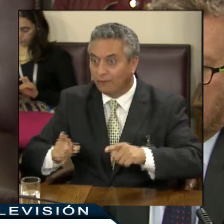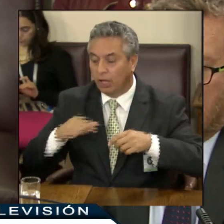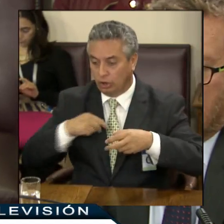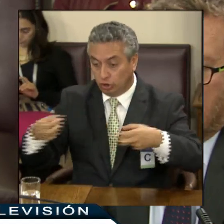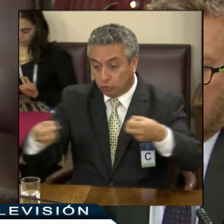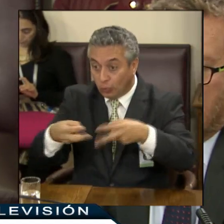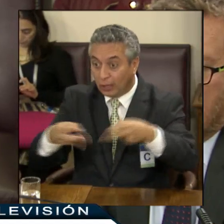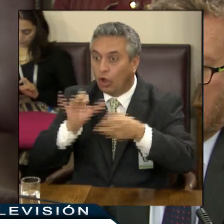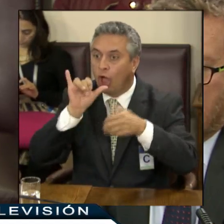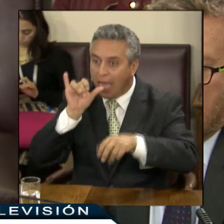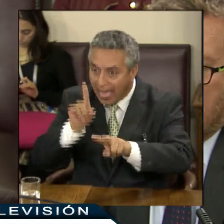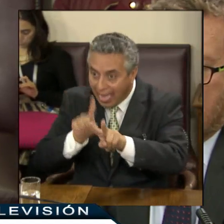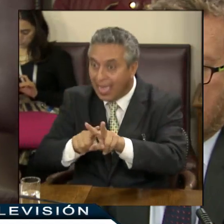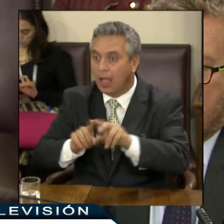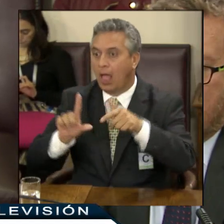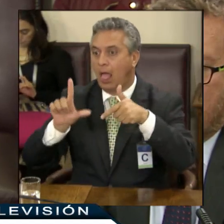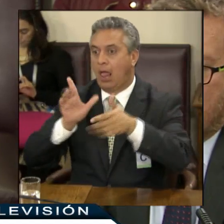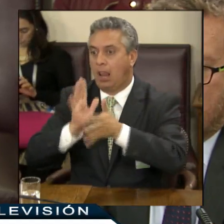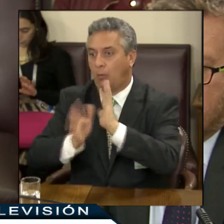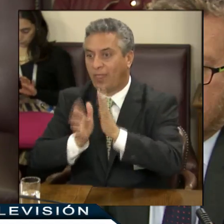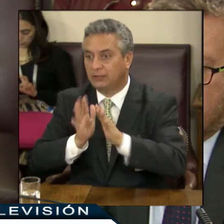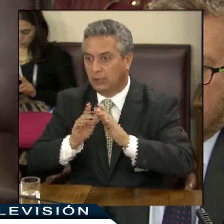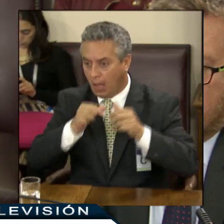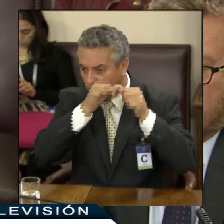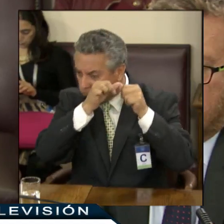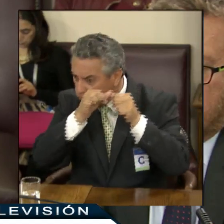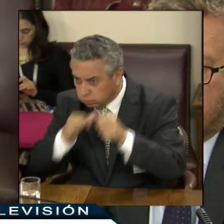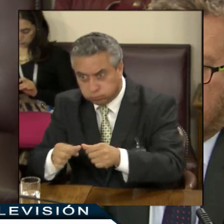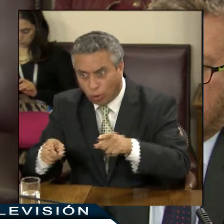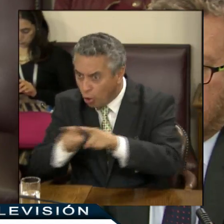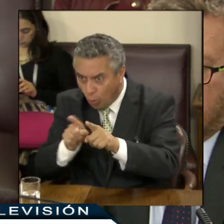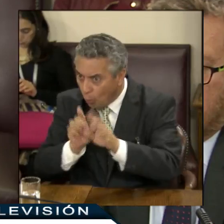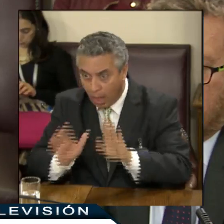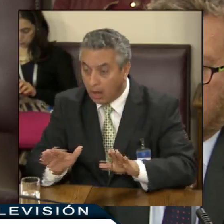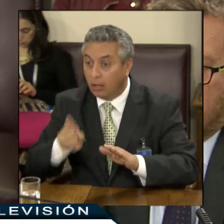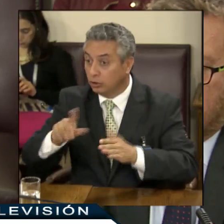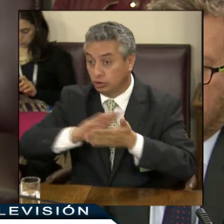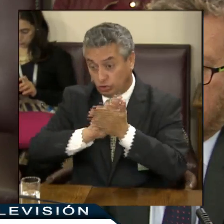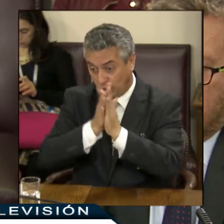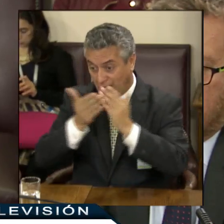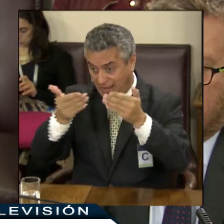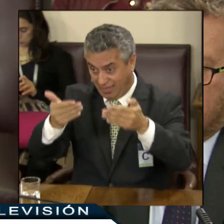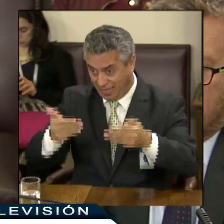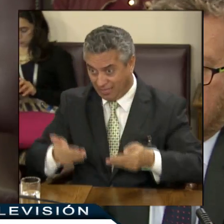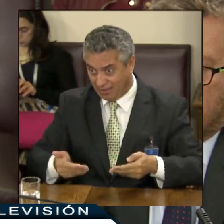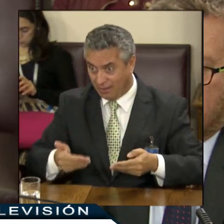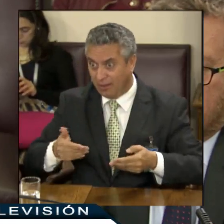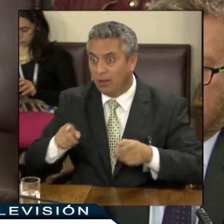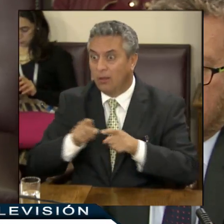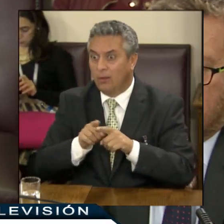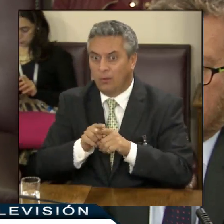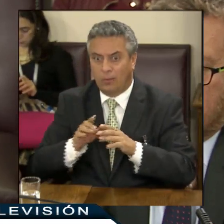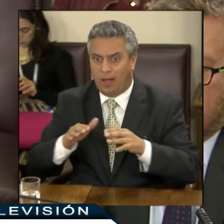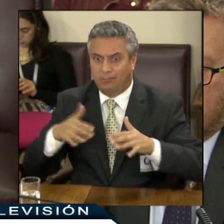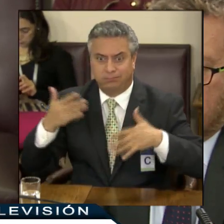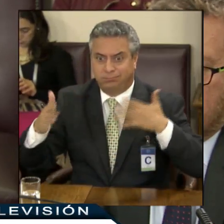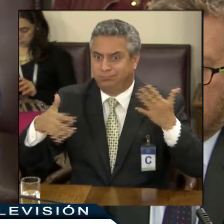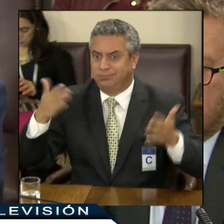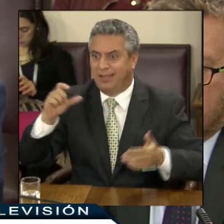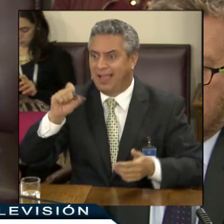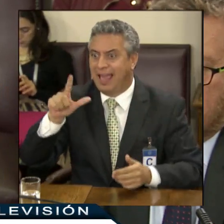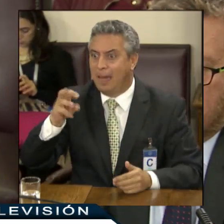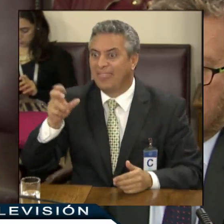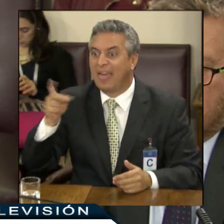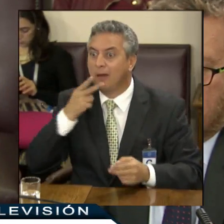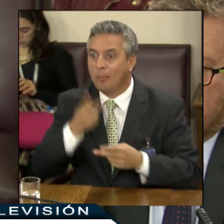subtítulos y lengua señas en forma permanente simultánea la totalidad de su programación relativa a situaciones de calamidad pública esto propósito de la